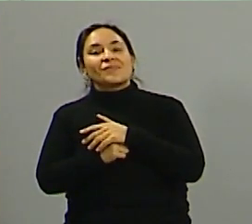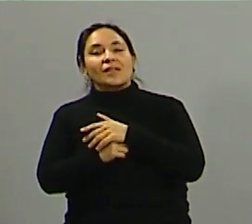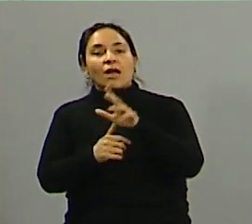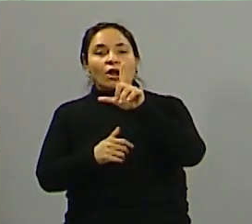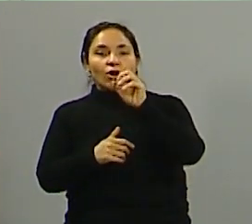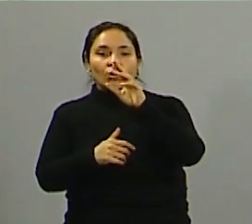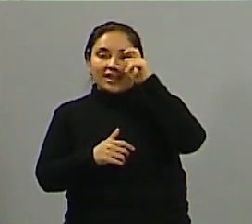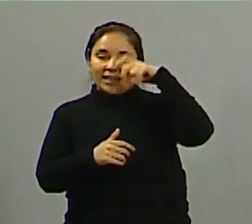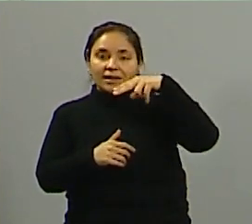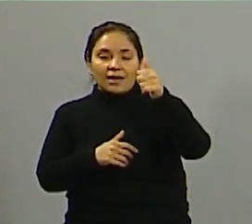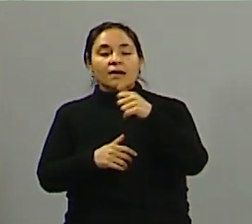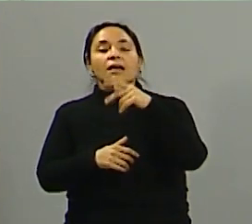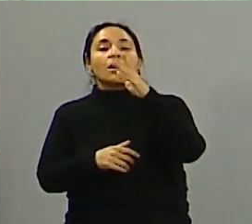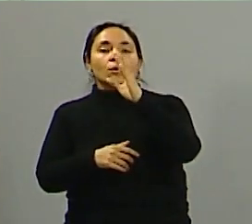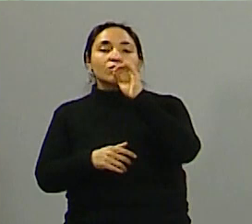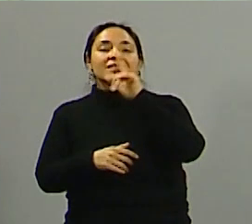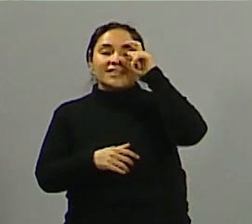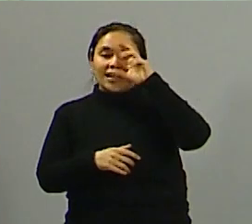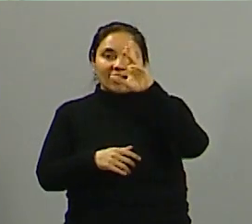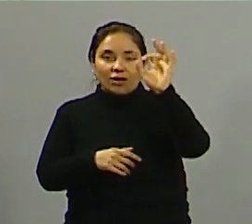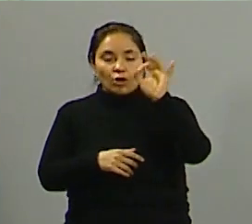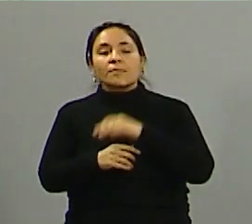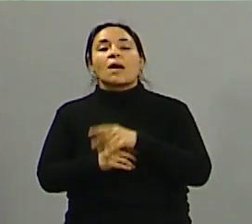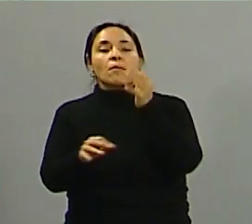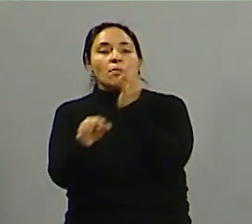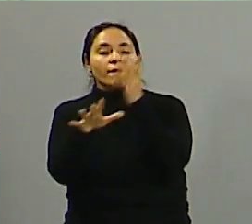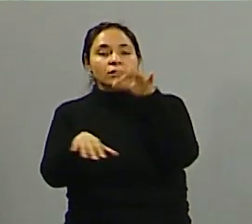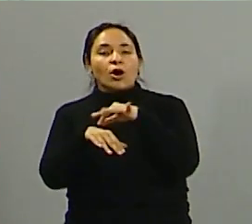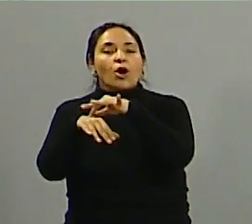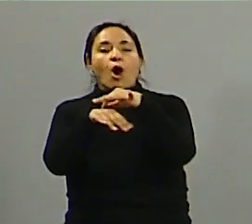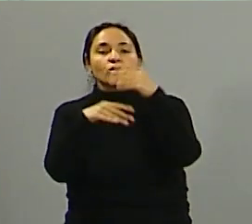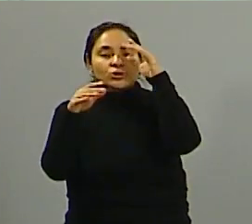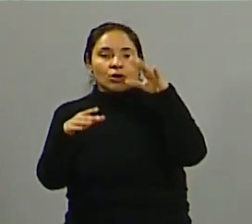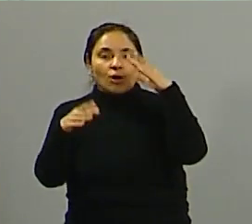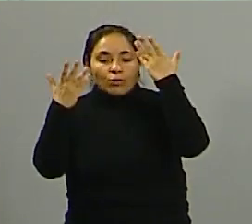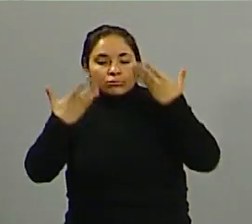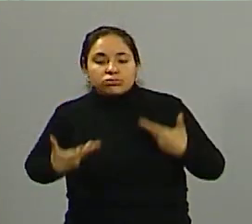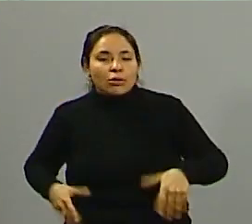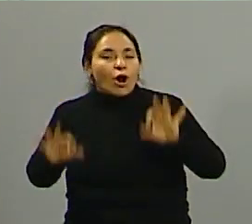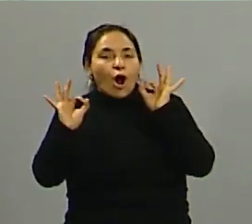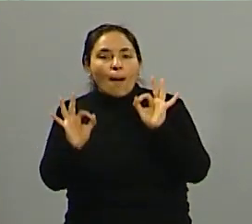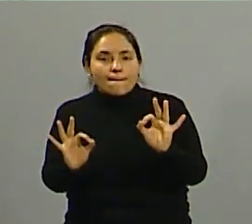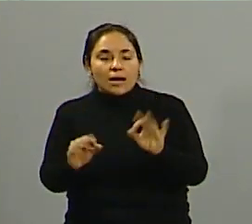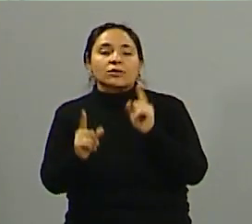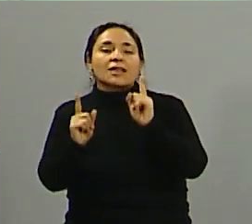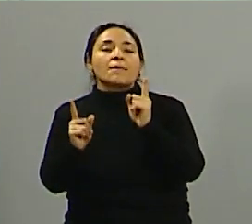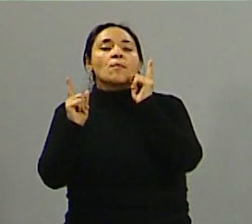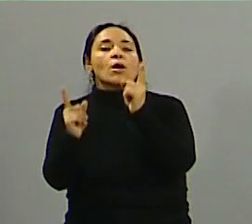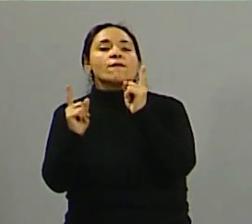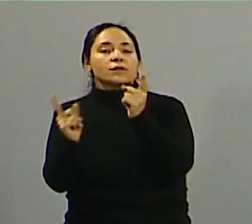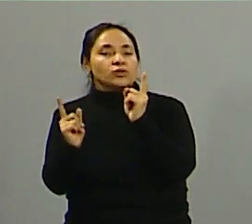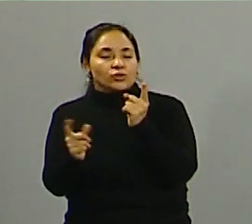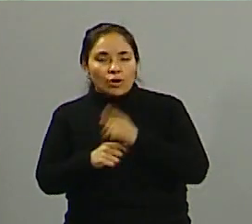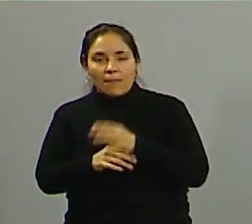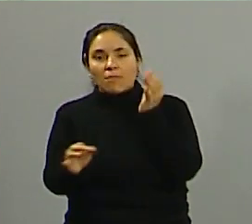Lorena Botero, experta en neurociencia aplicada a la educación, coach ontológica y docente, hablando con nosotros, ¿no? Haciendo ese análisis